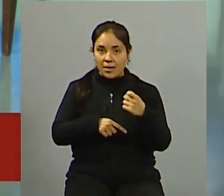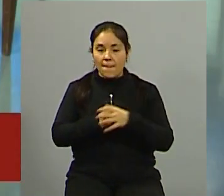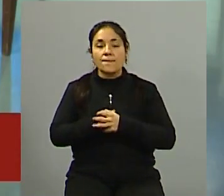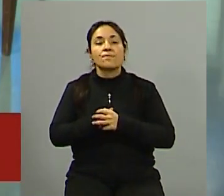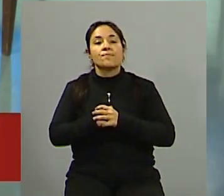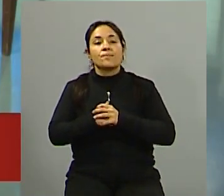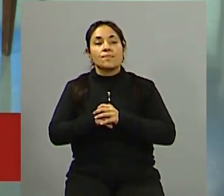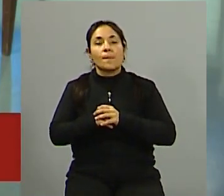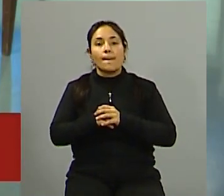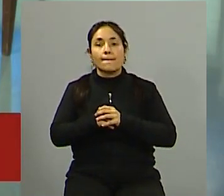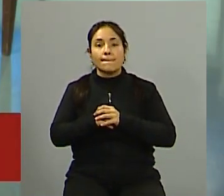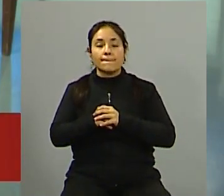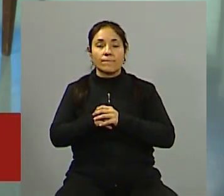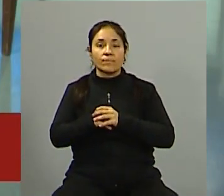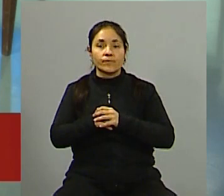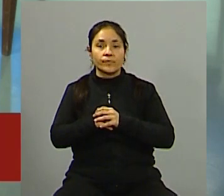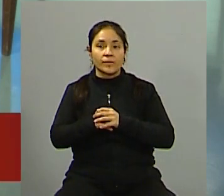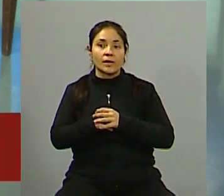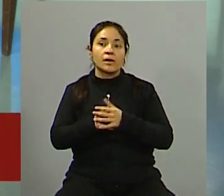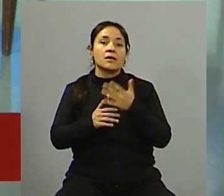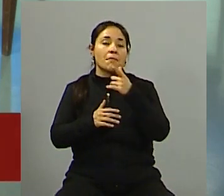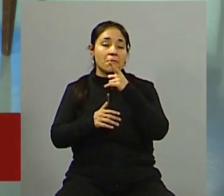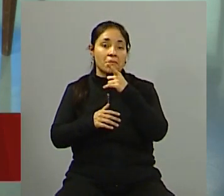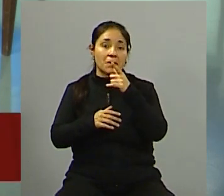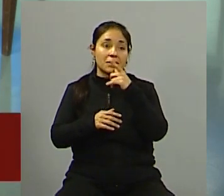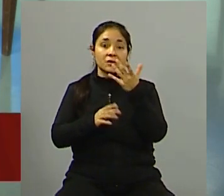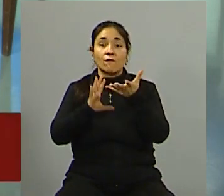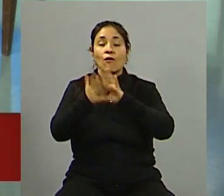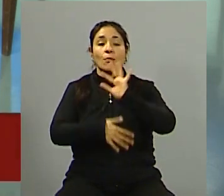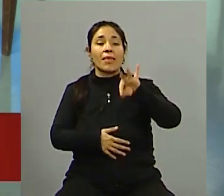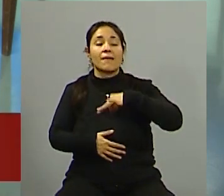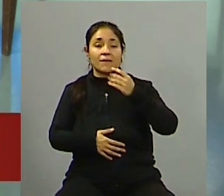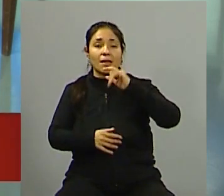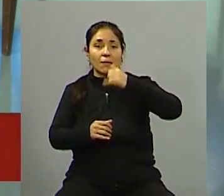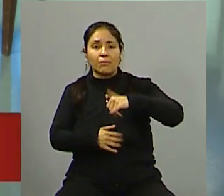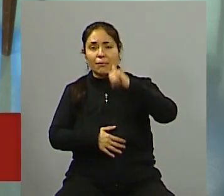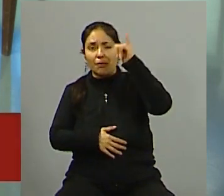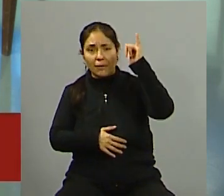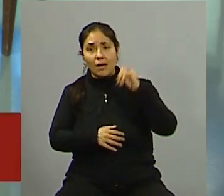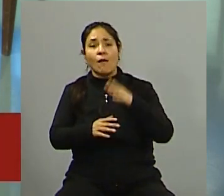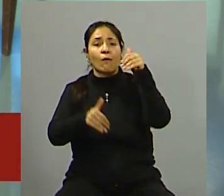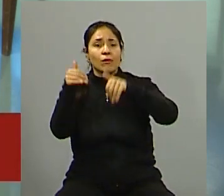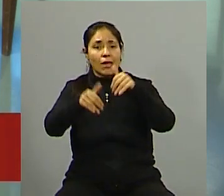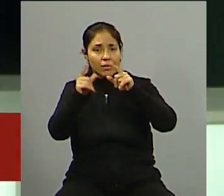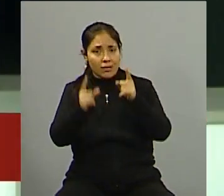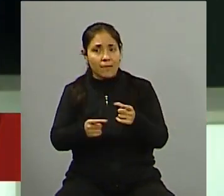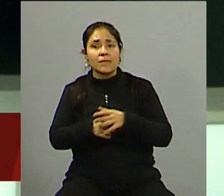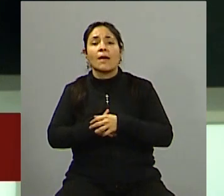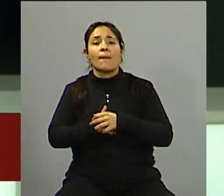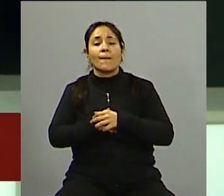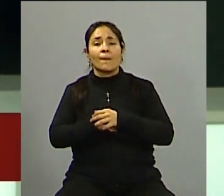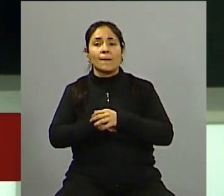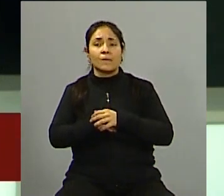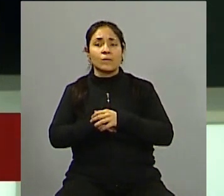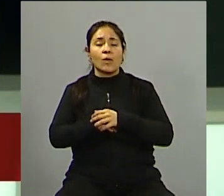es que ellos están viendo que se está encareciendo la forma de vida, ¿sí? Los votantes, y mucho de esto fue la propuesta